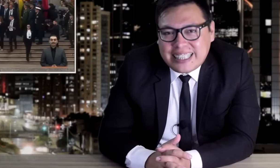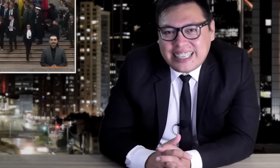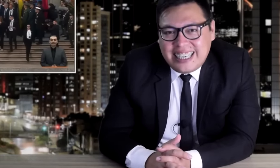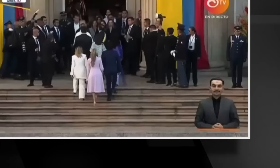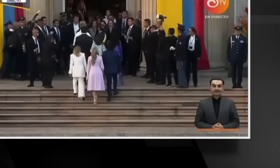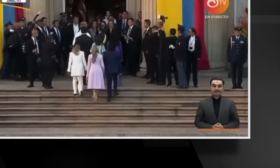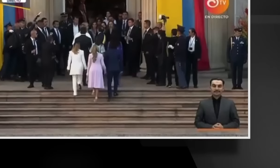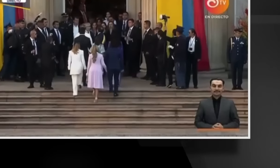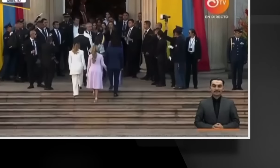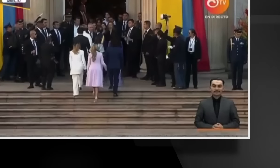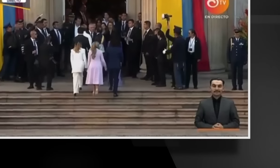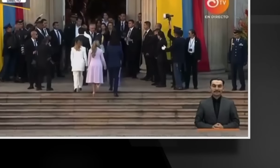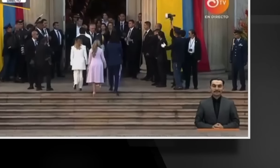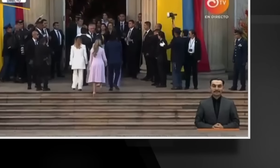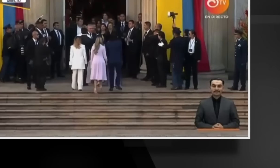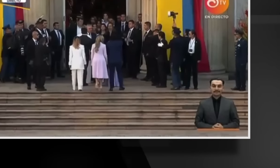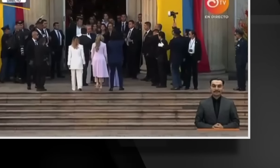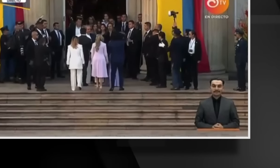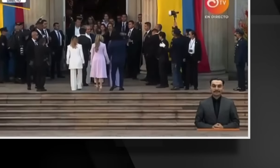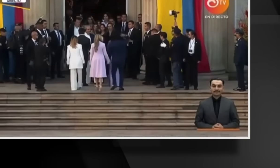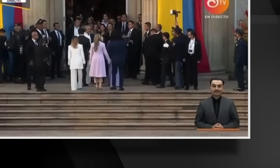Oscar Tegui.